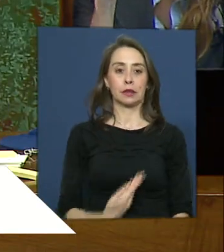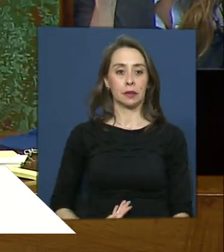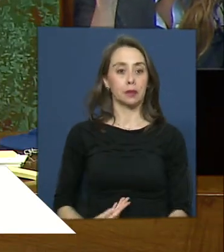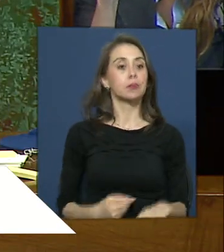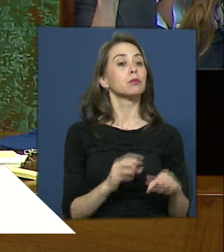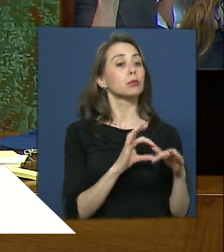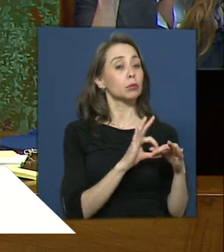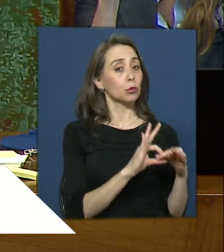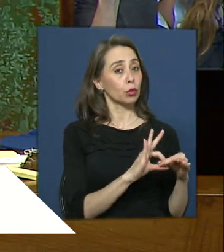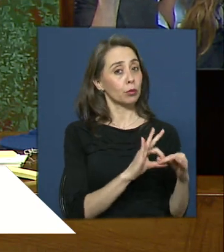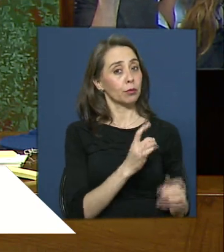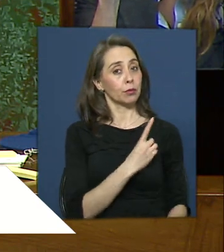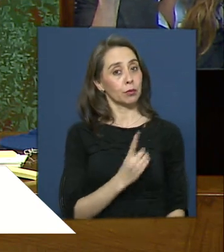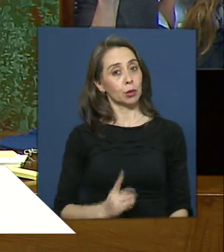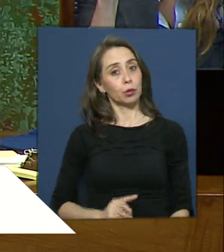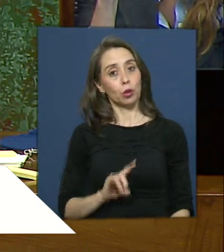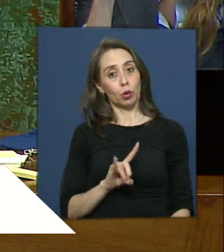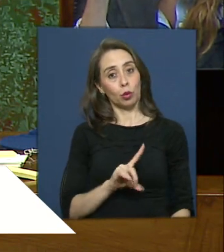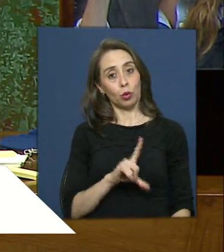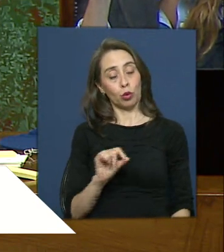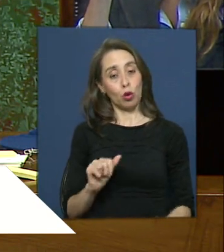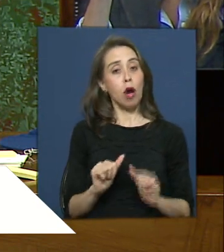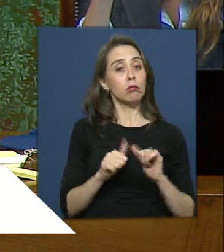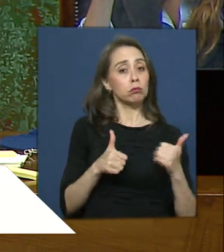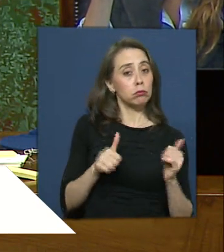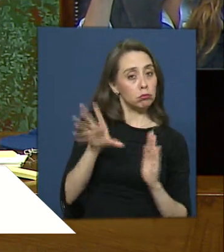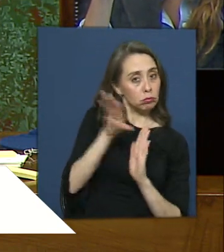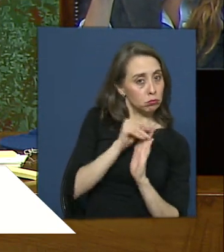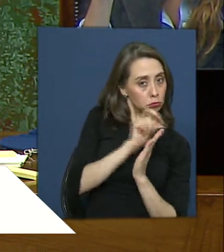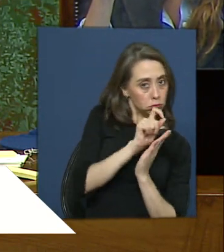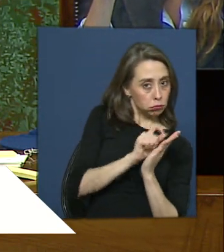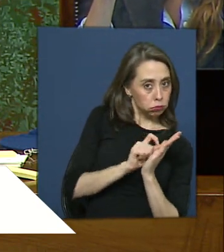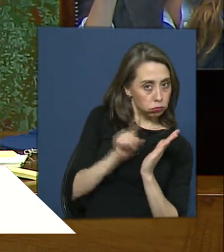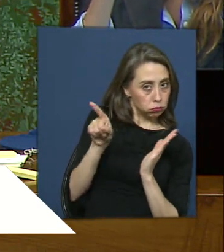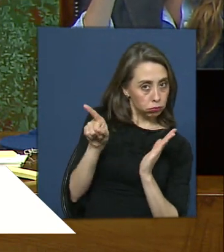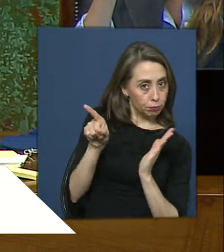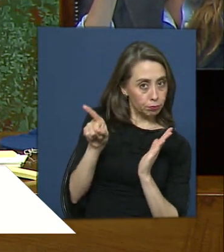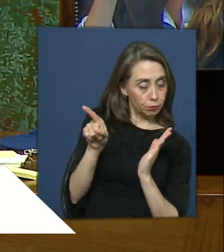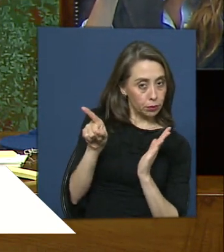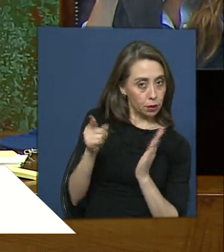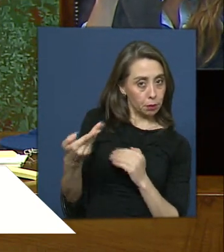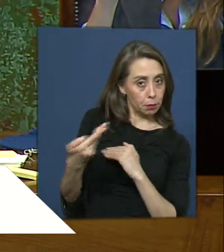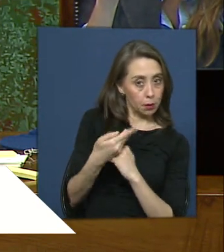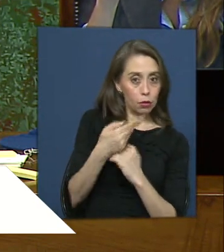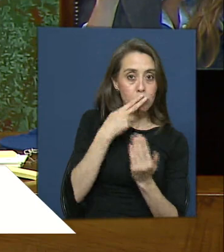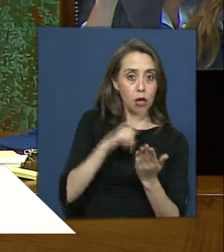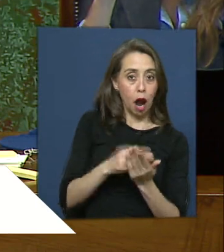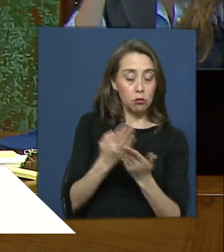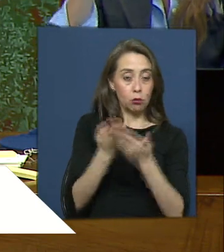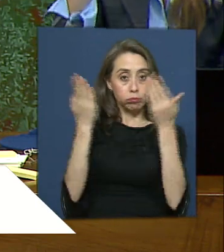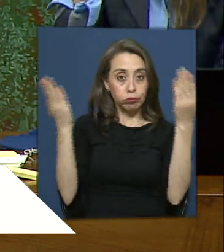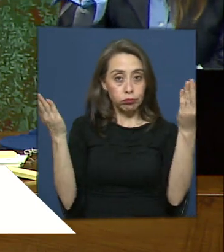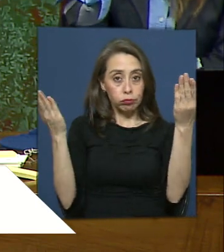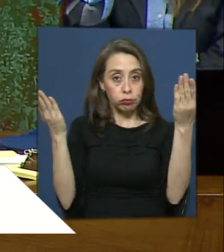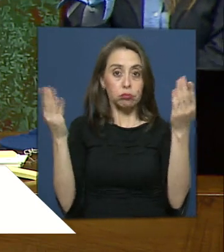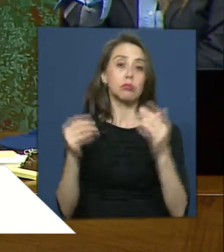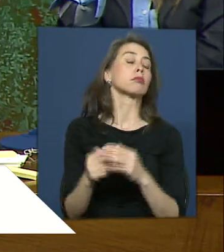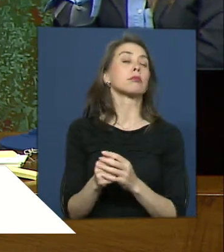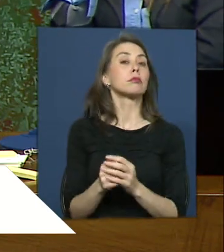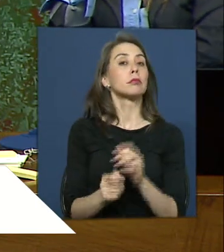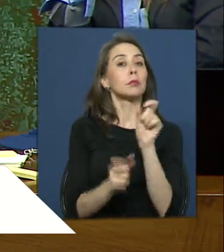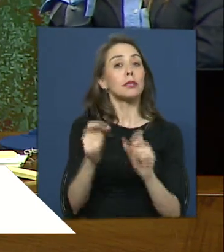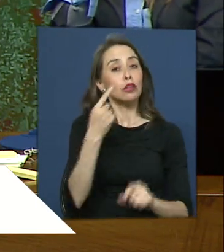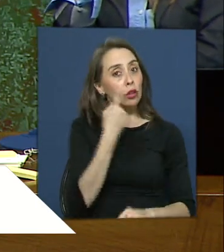diputado Jorge Ulloa. La mesa está tomando debida nota de los oficios por usted solicitados. Y quienes